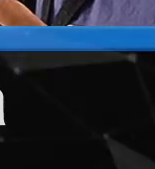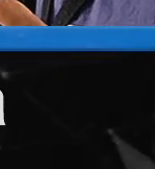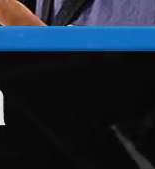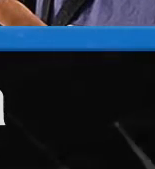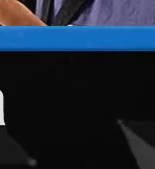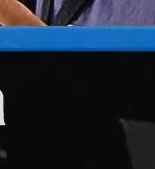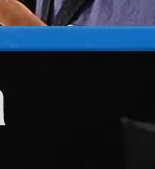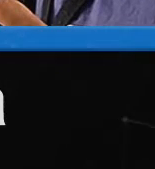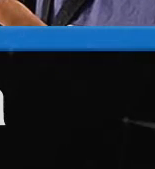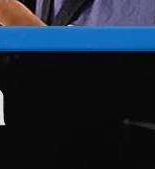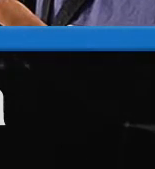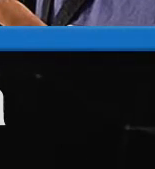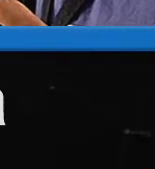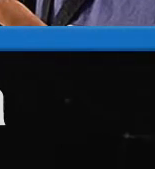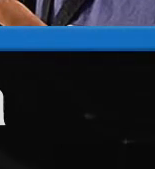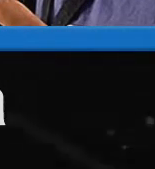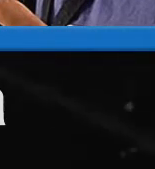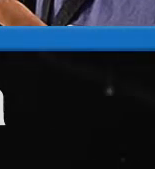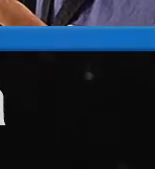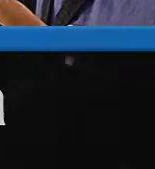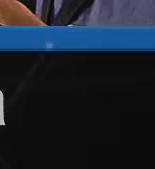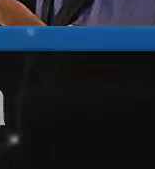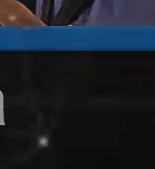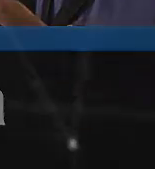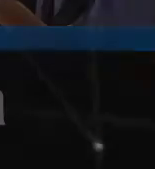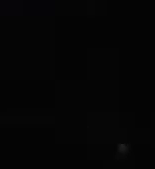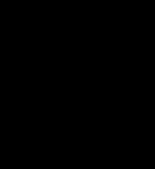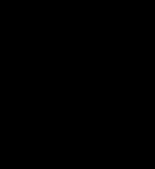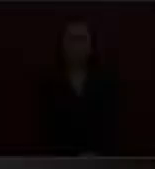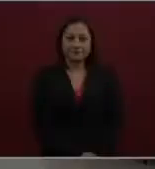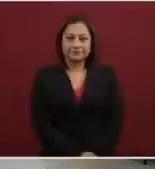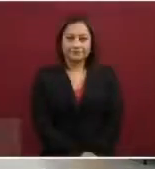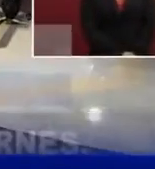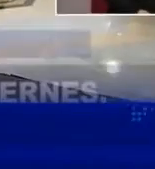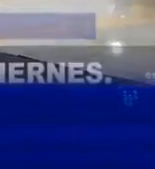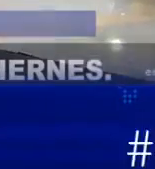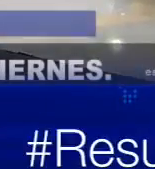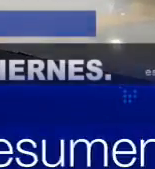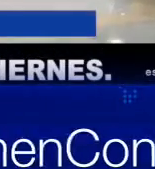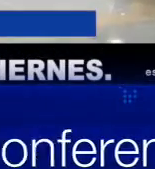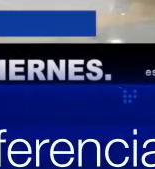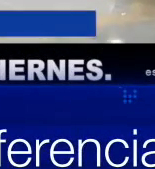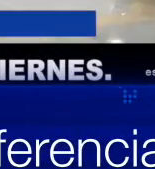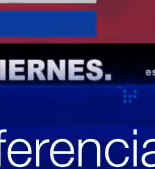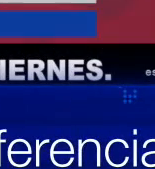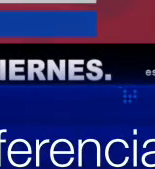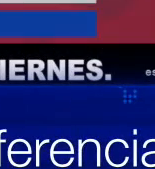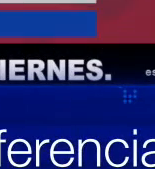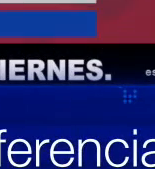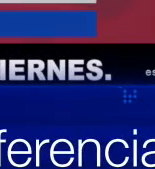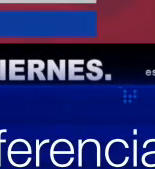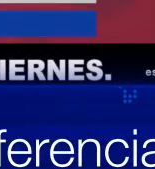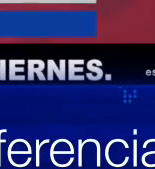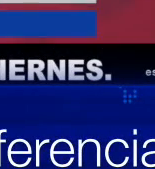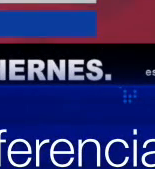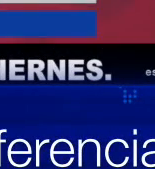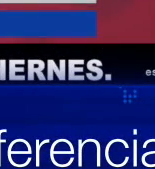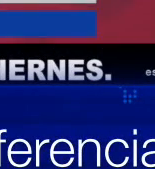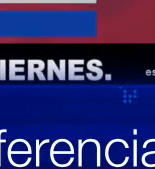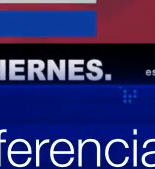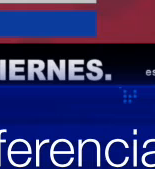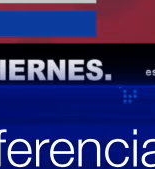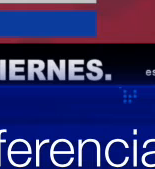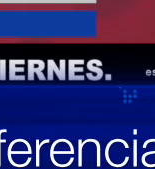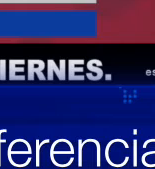En la conferencia de hoy, el presidente Andrés Manuel López Obrador Vamos hoy a